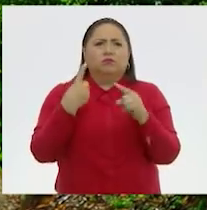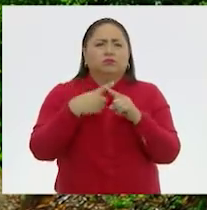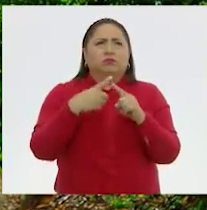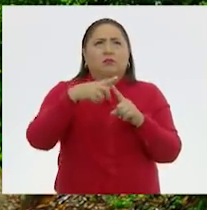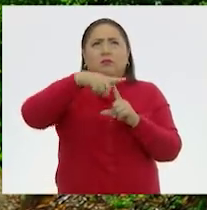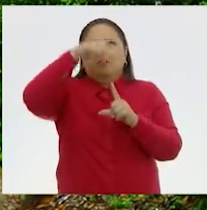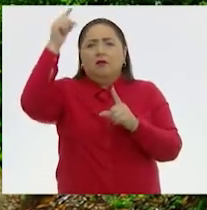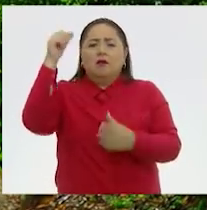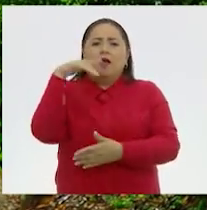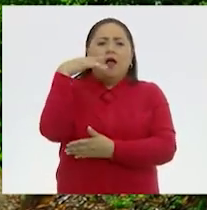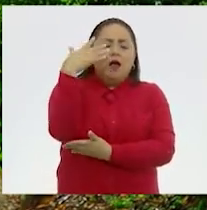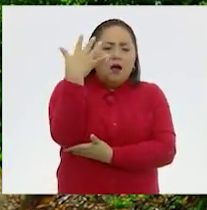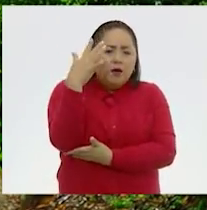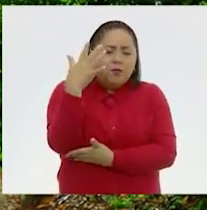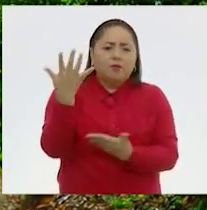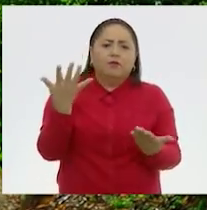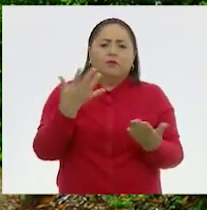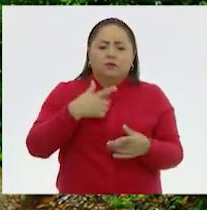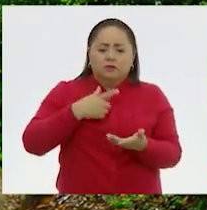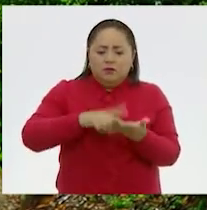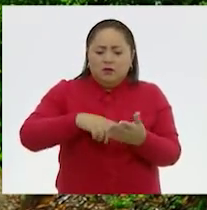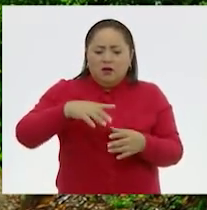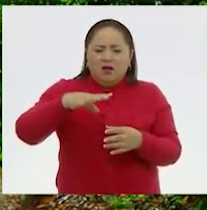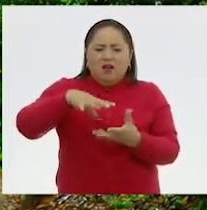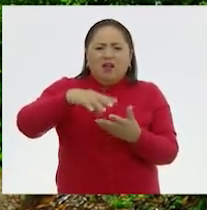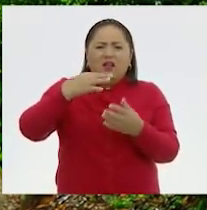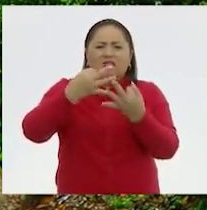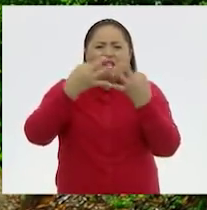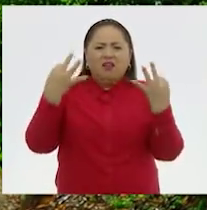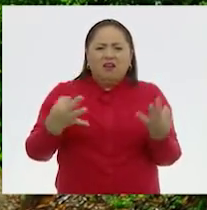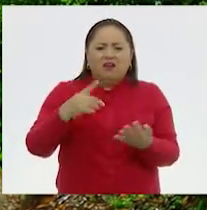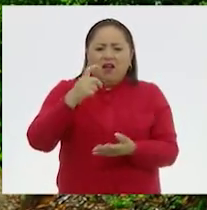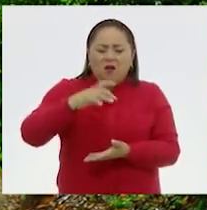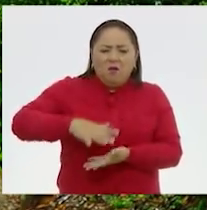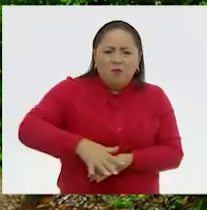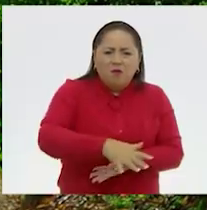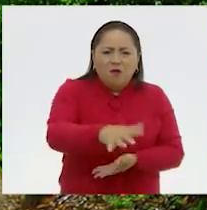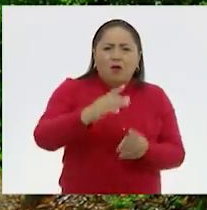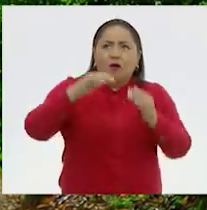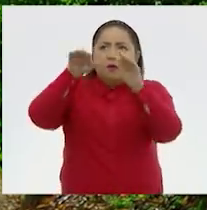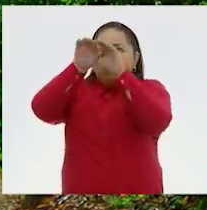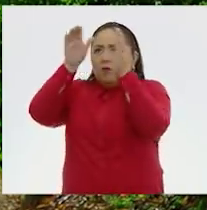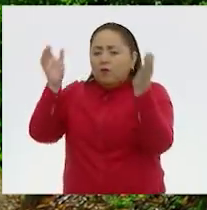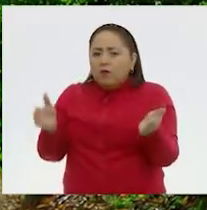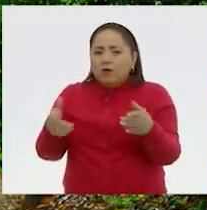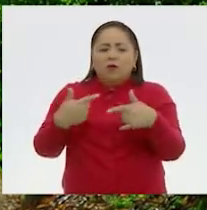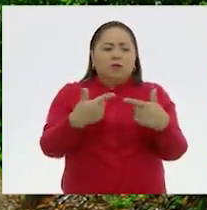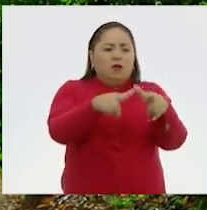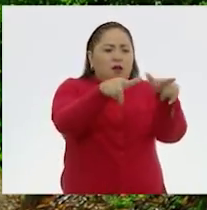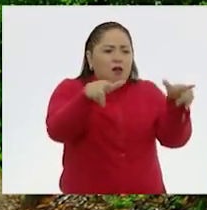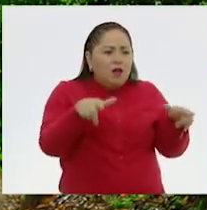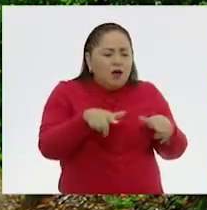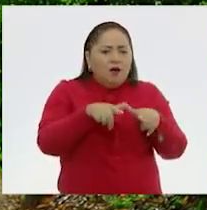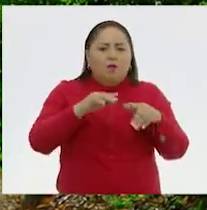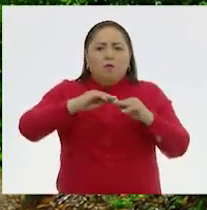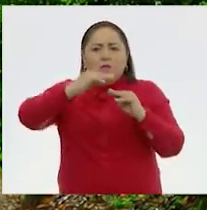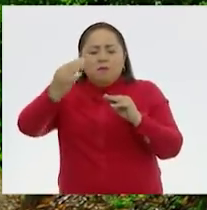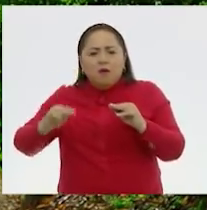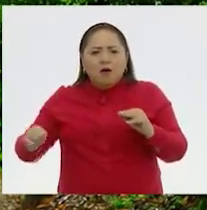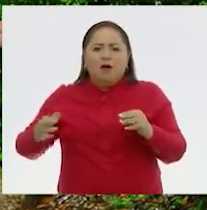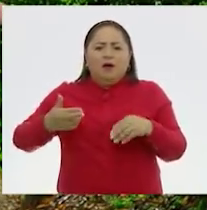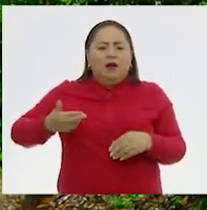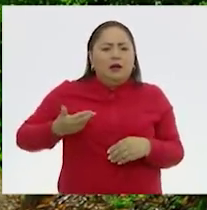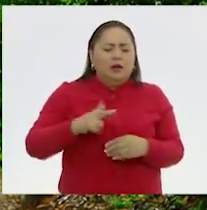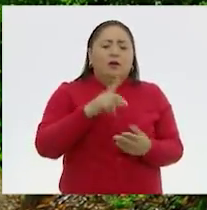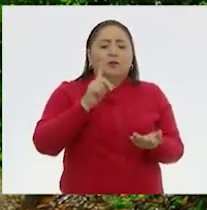pero también tenía árboles, y tenía pantanos, y tenía cuevas, y tenía lagos, y mar, y ríos. Tenía de todo. Por